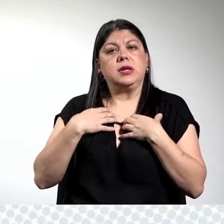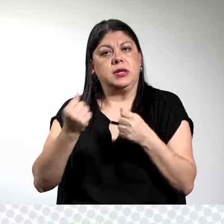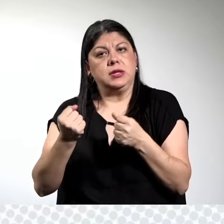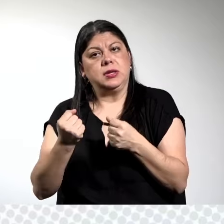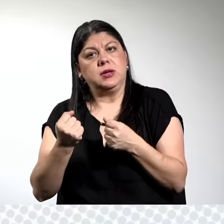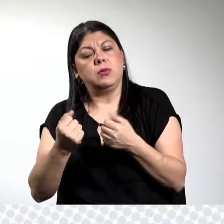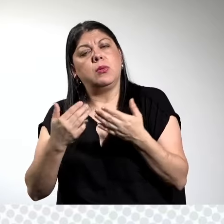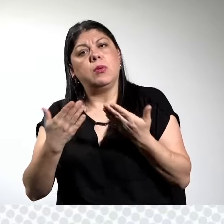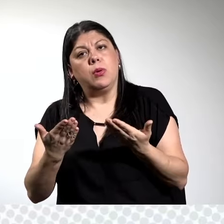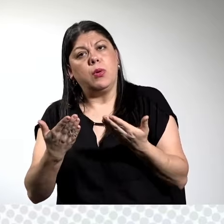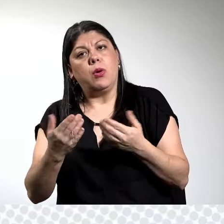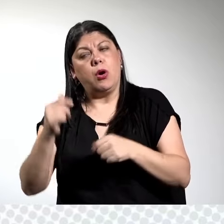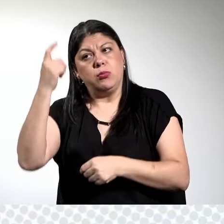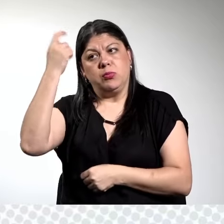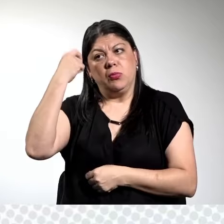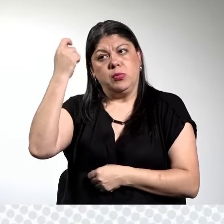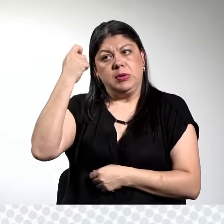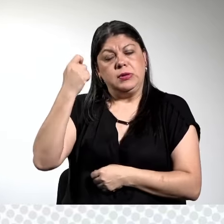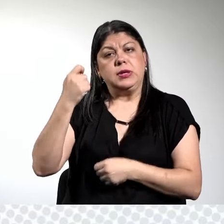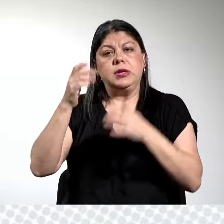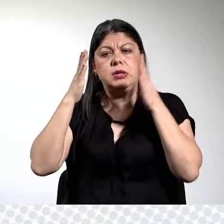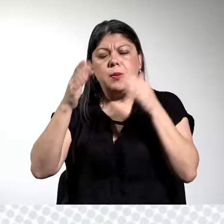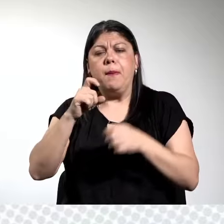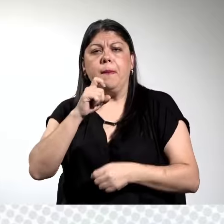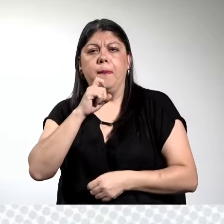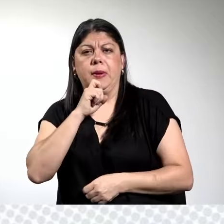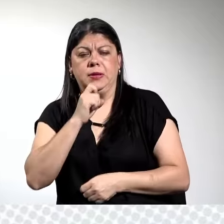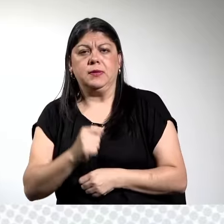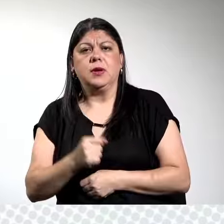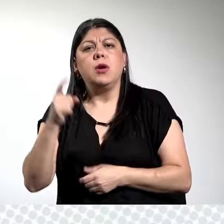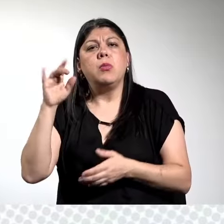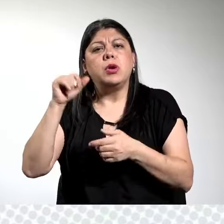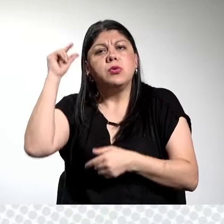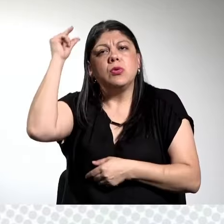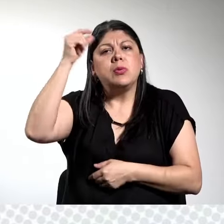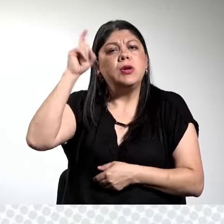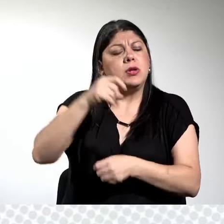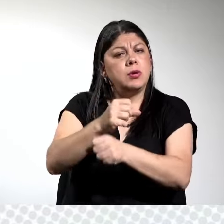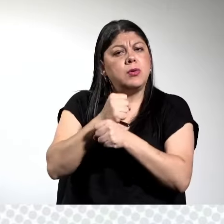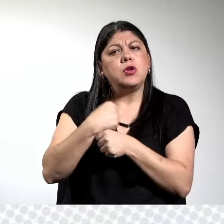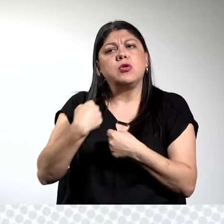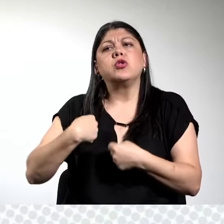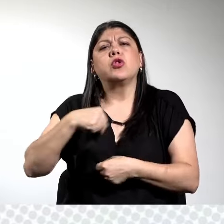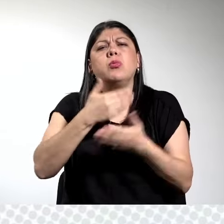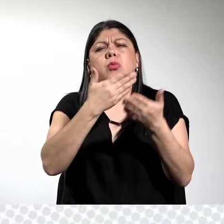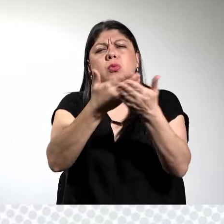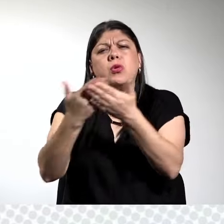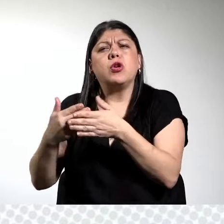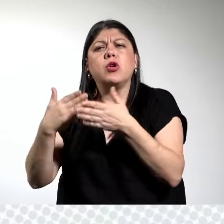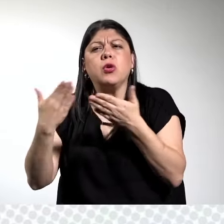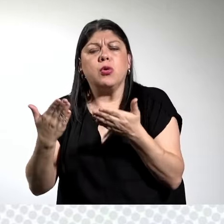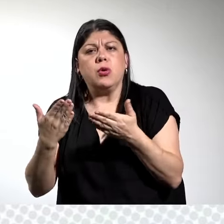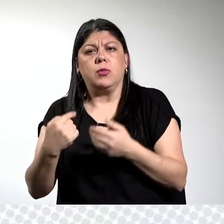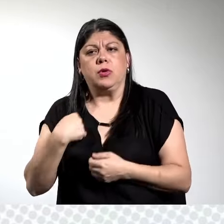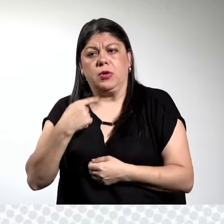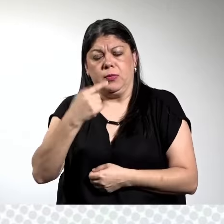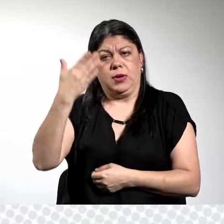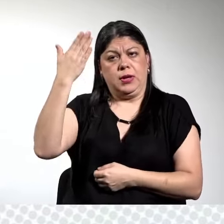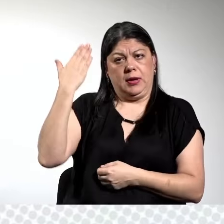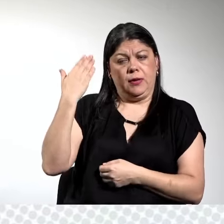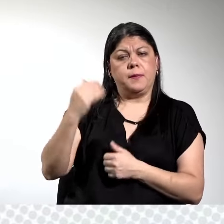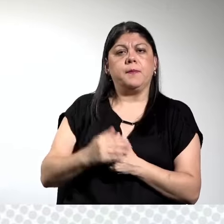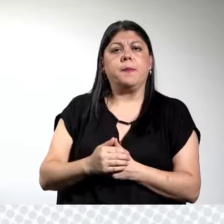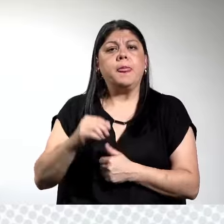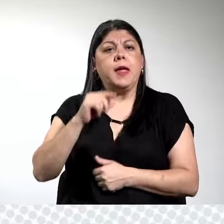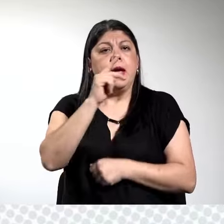de pensión mucho más difíciles. Entonces es importantísimo también que el Estado lo pueda asegurar. ¿Cómo lo planteamos? Con un poco lo que yo adelantaba antes.